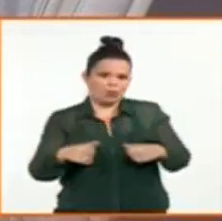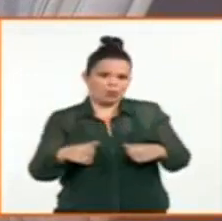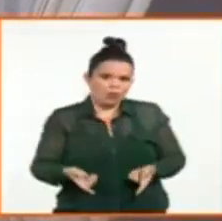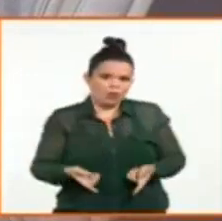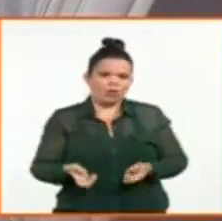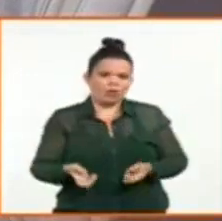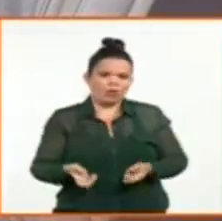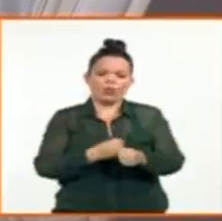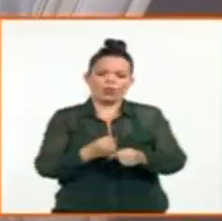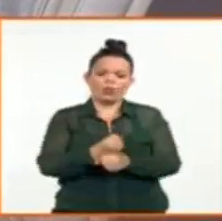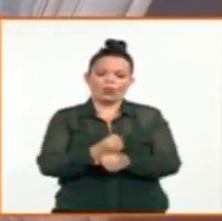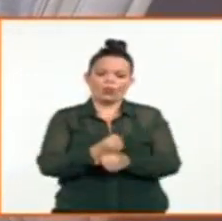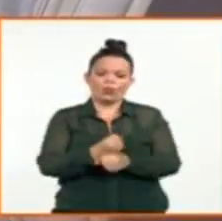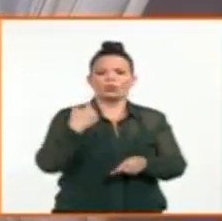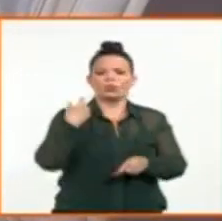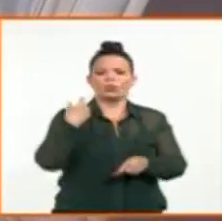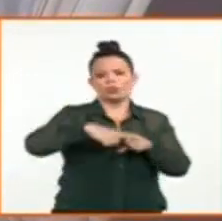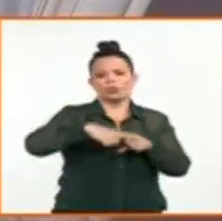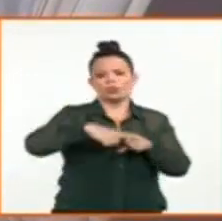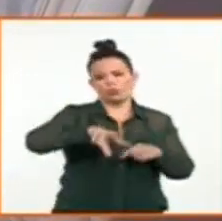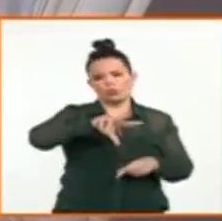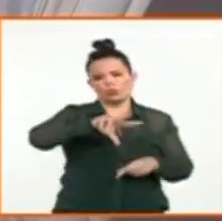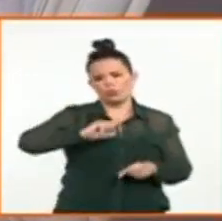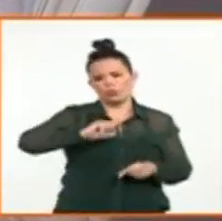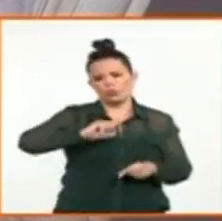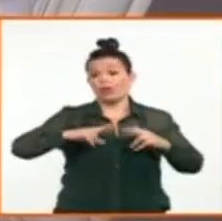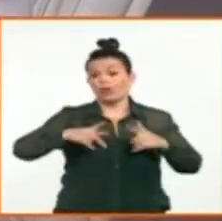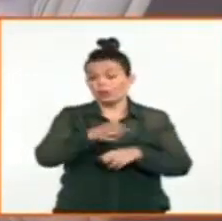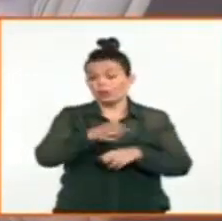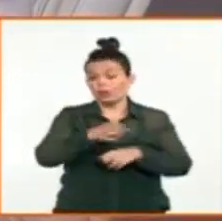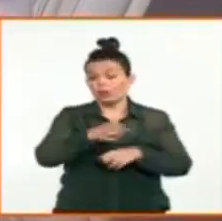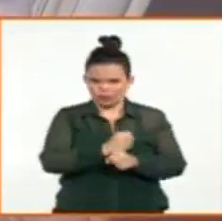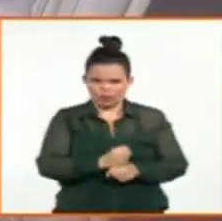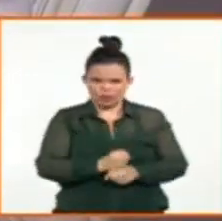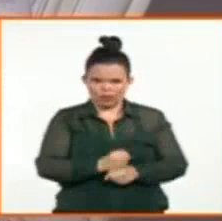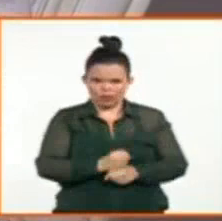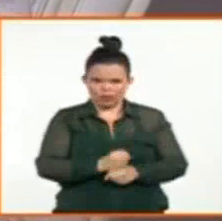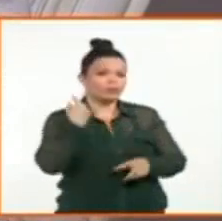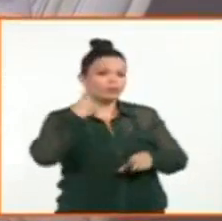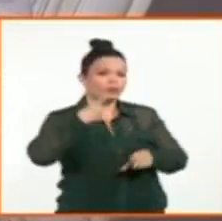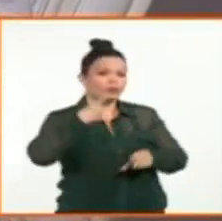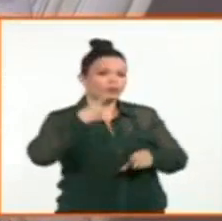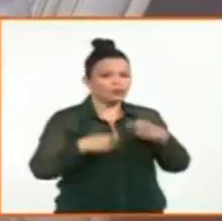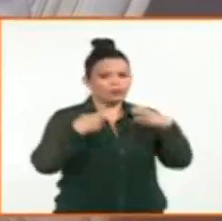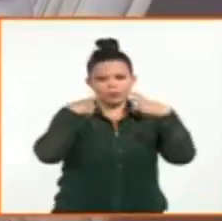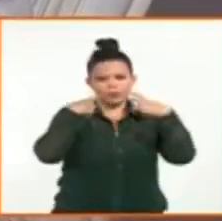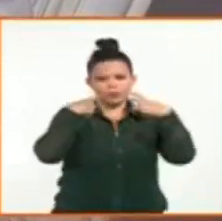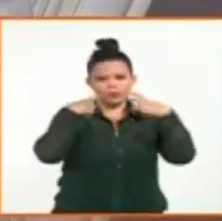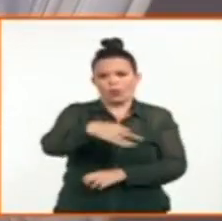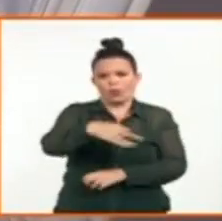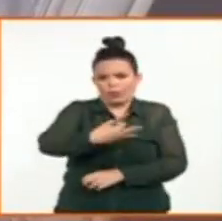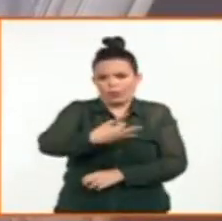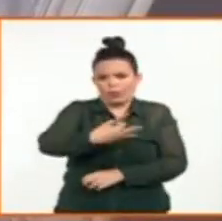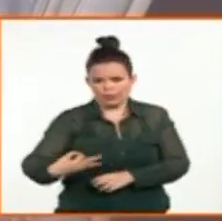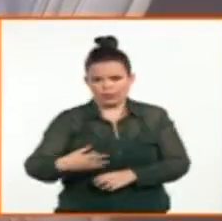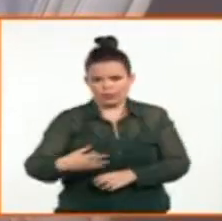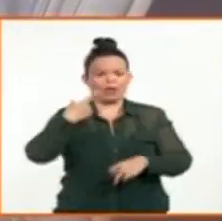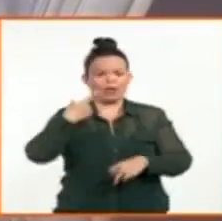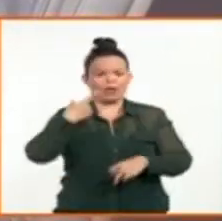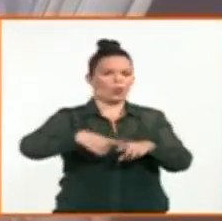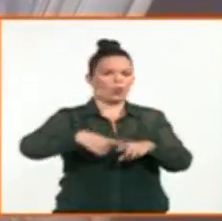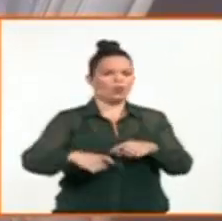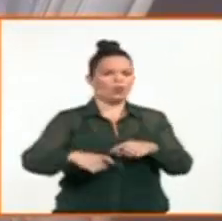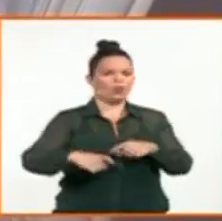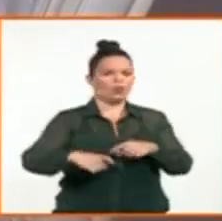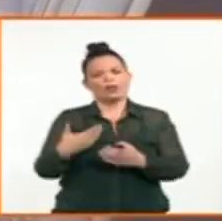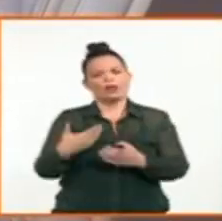y el aseguramiento de los sistemas tecnológicos. Se ha trabajado tanto Copestel, RC, SEDAI, en la atención